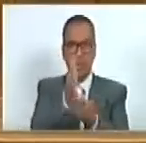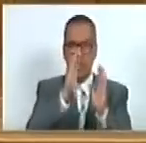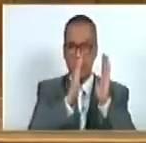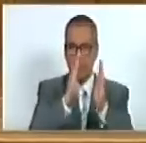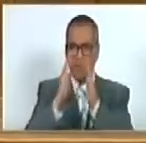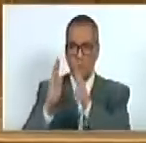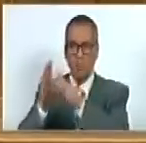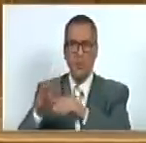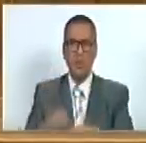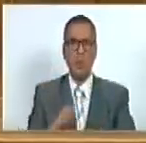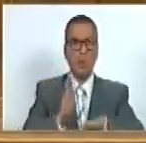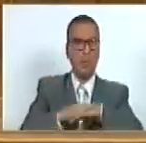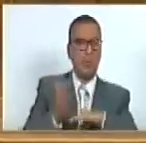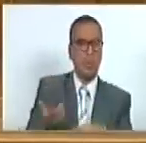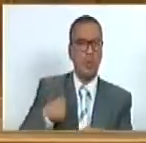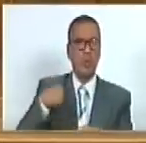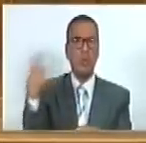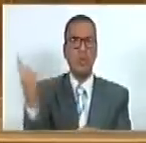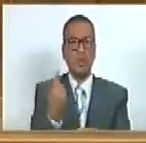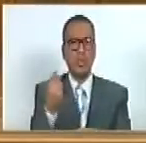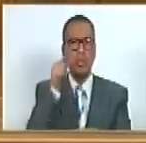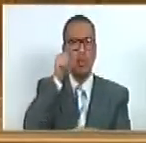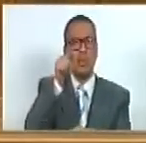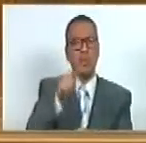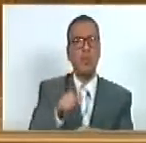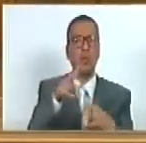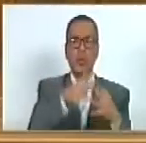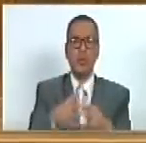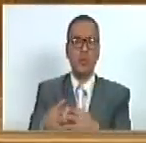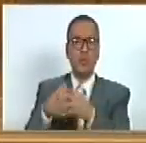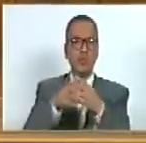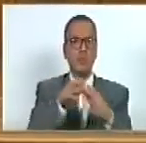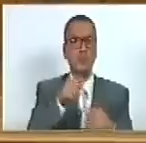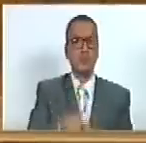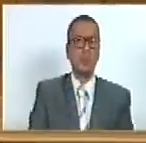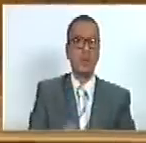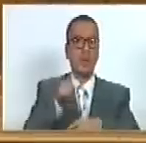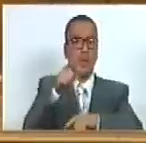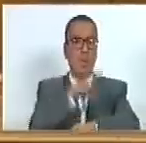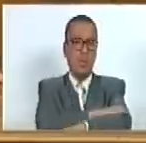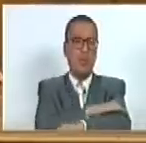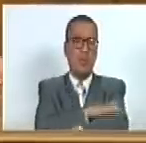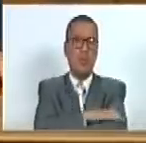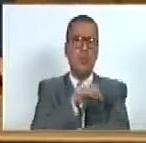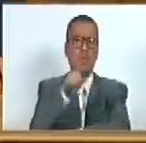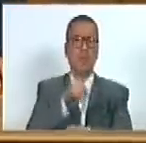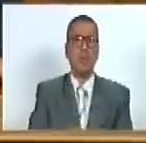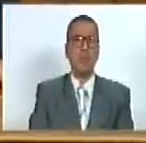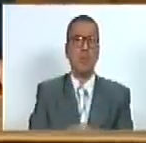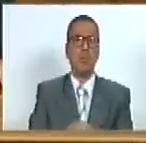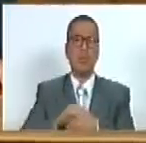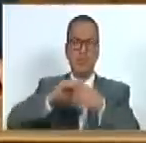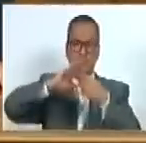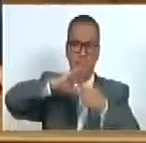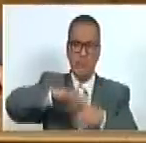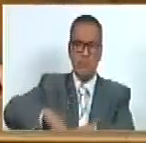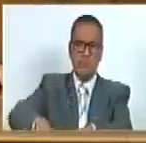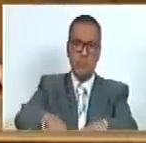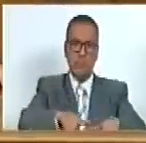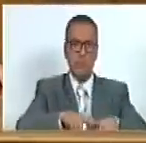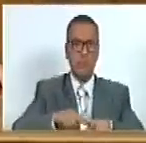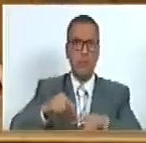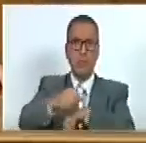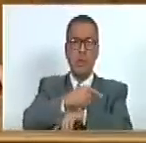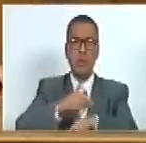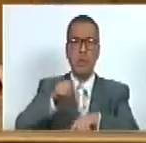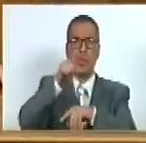organizándonos, porque los que están allá en Estados Unidos, esa oposición que se va a arrastrar ante su